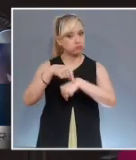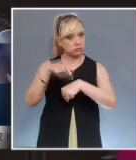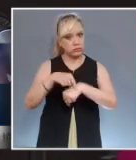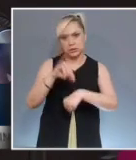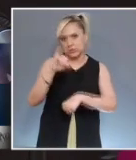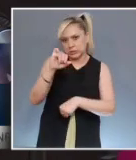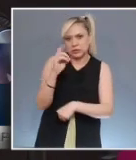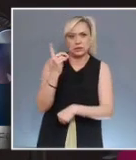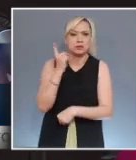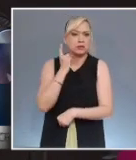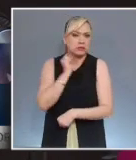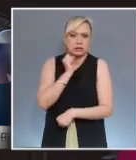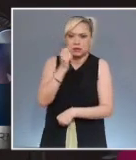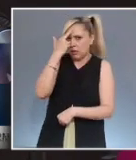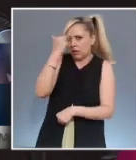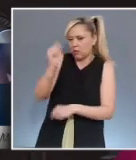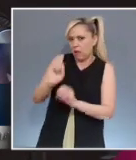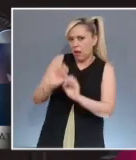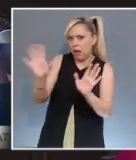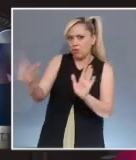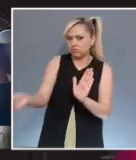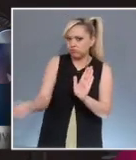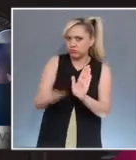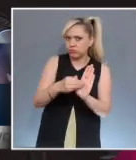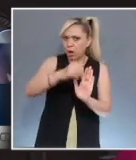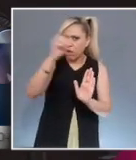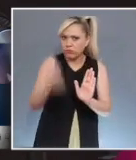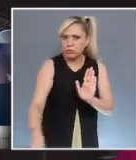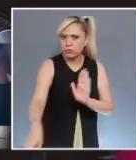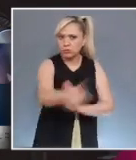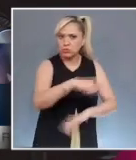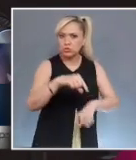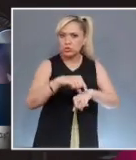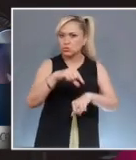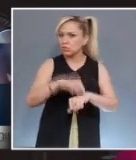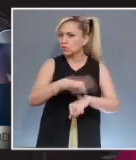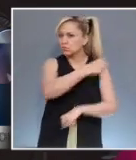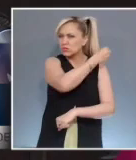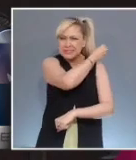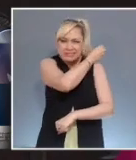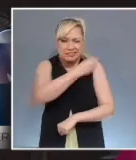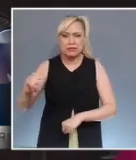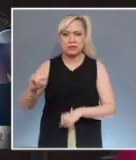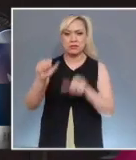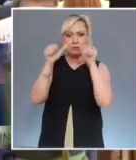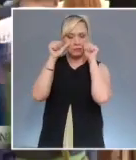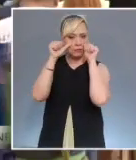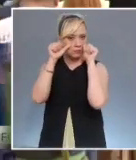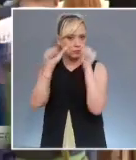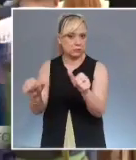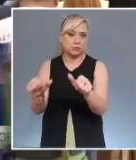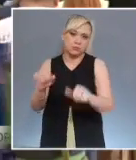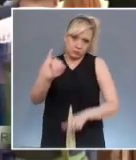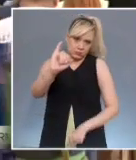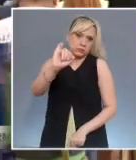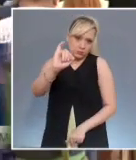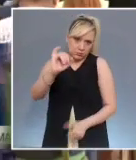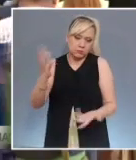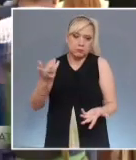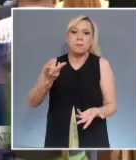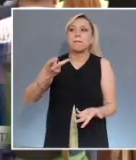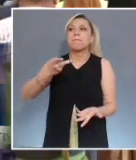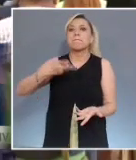Constitución el derecho del personal de enfermería y el médico de objetar pero una